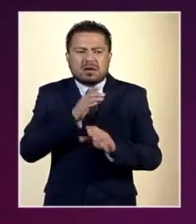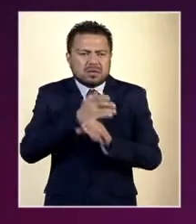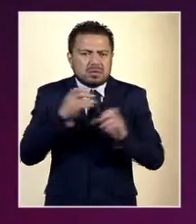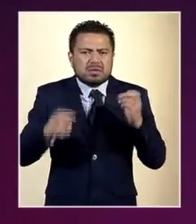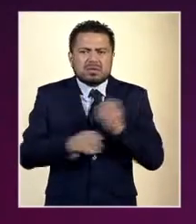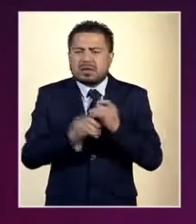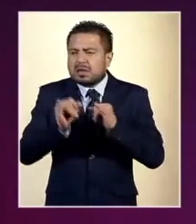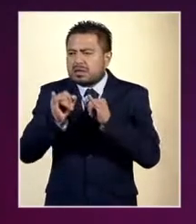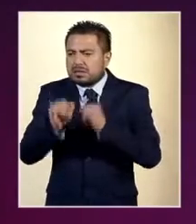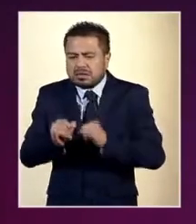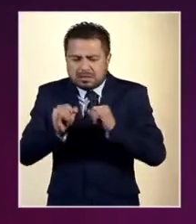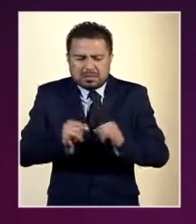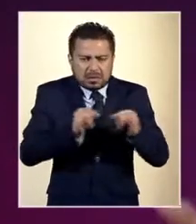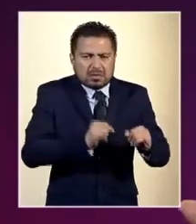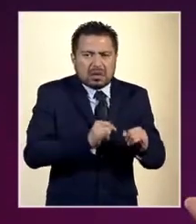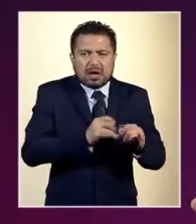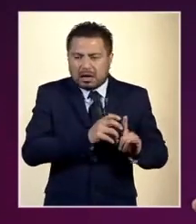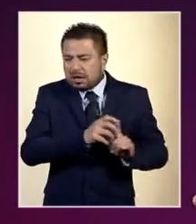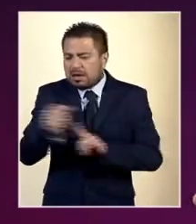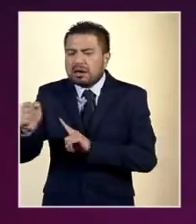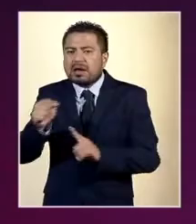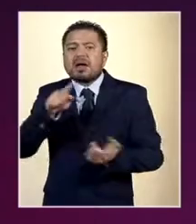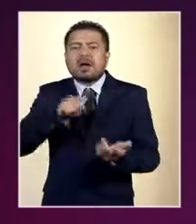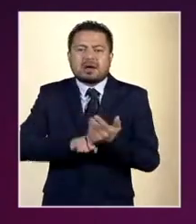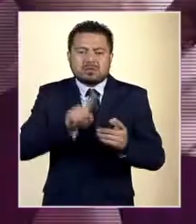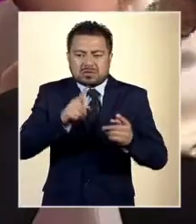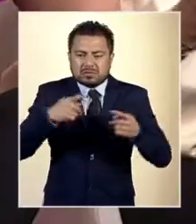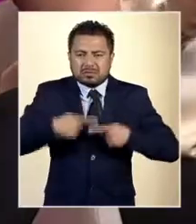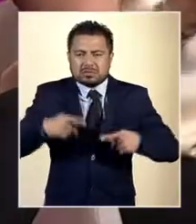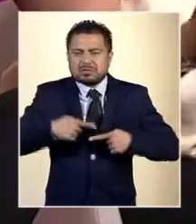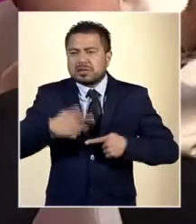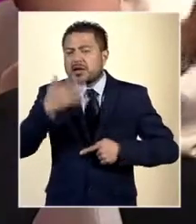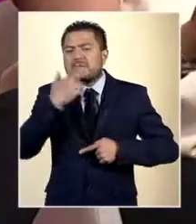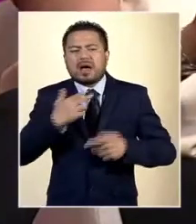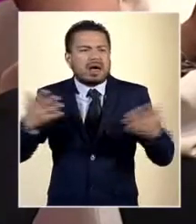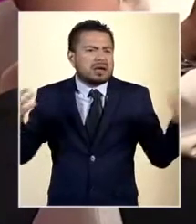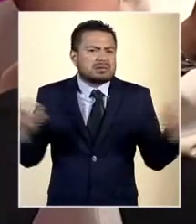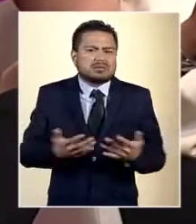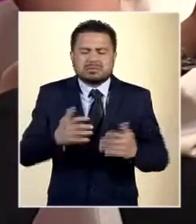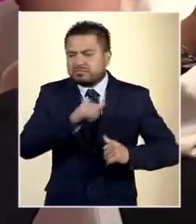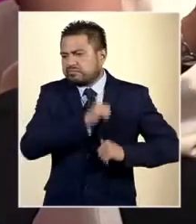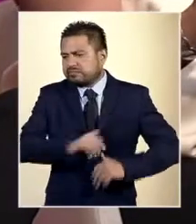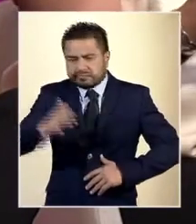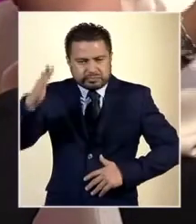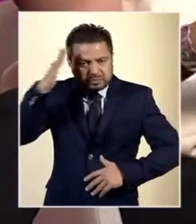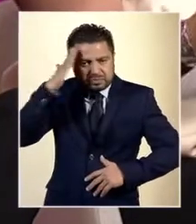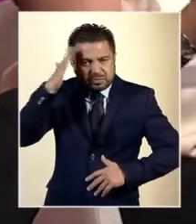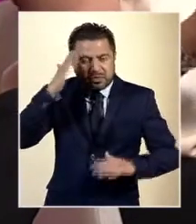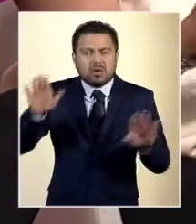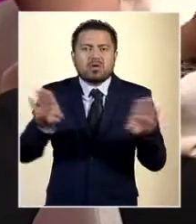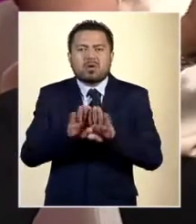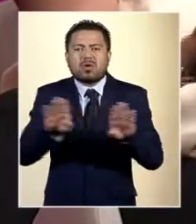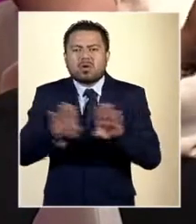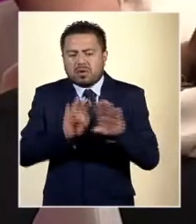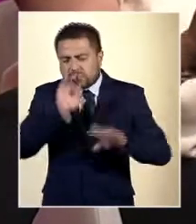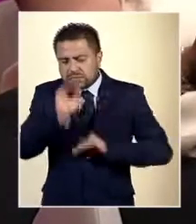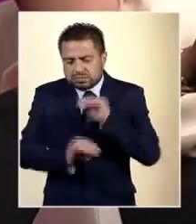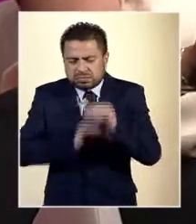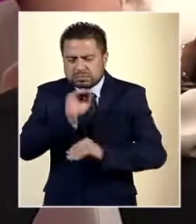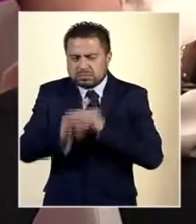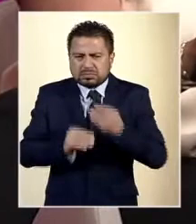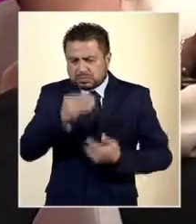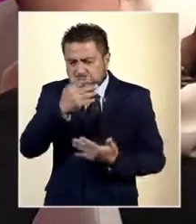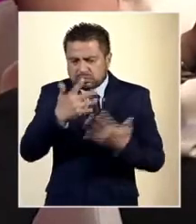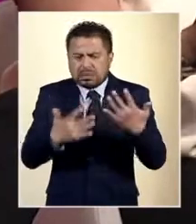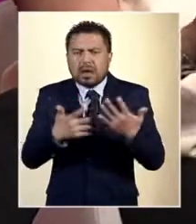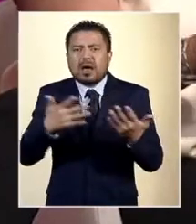cuestiones individuales que llevan a una persona, sino hacernos cargo de cómo